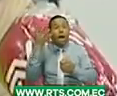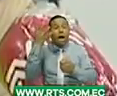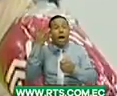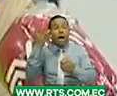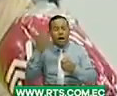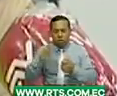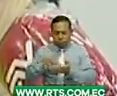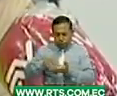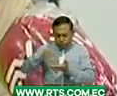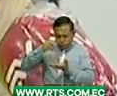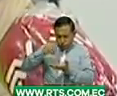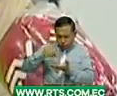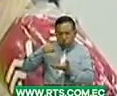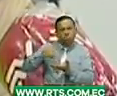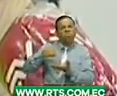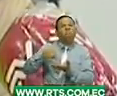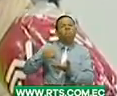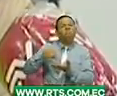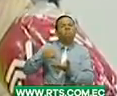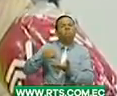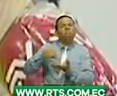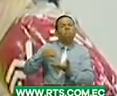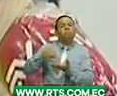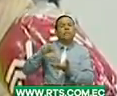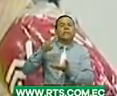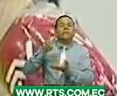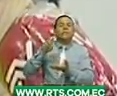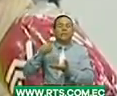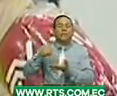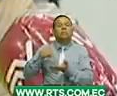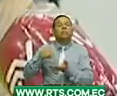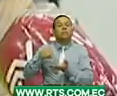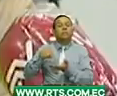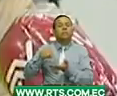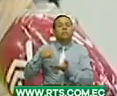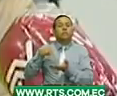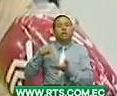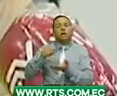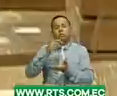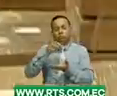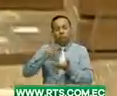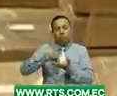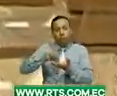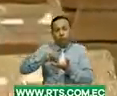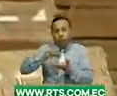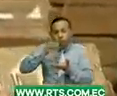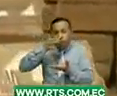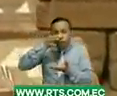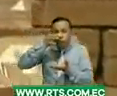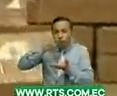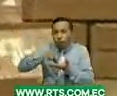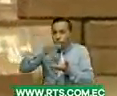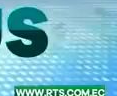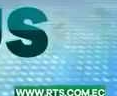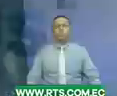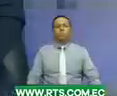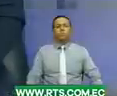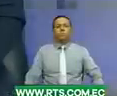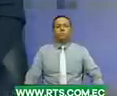muy presumiblemente es o pertenece a cocaína. Informó Julio César